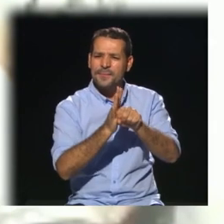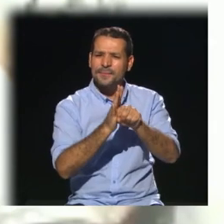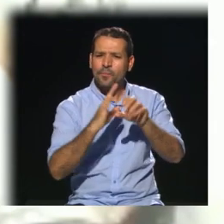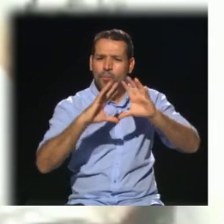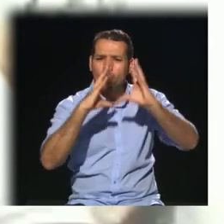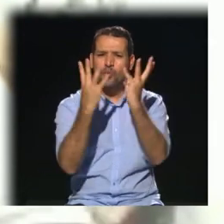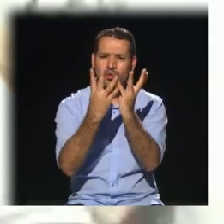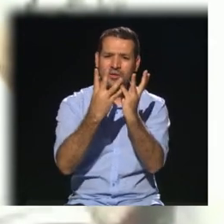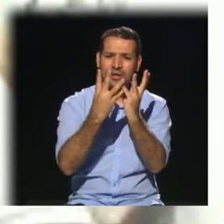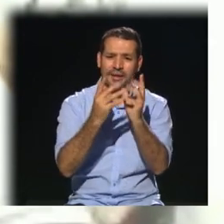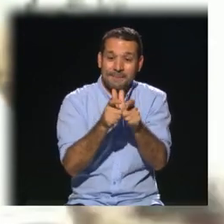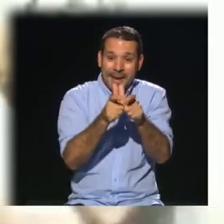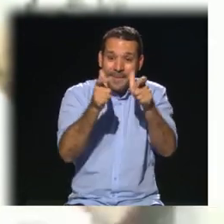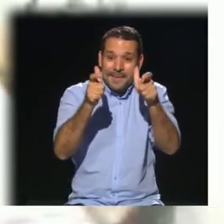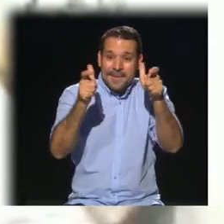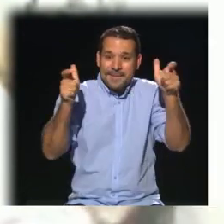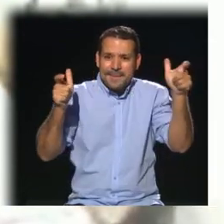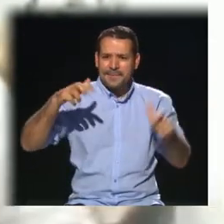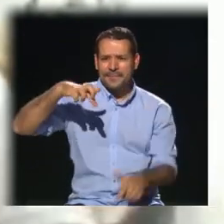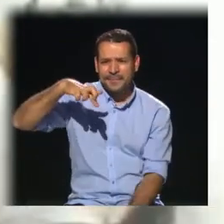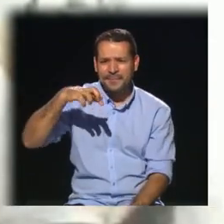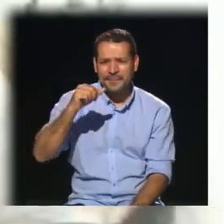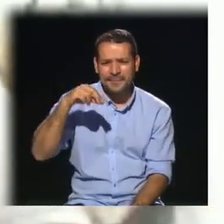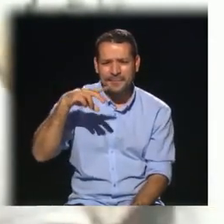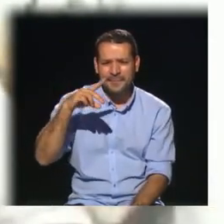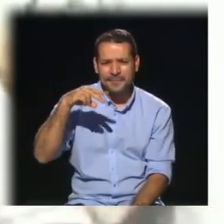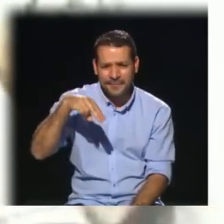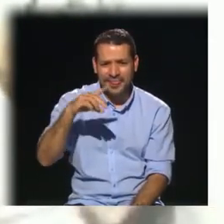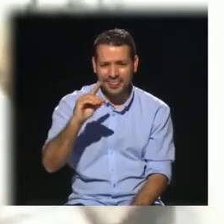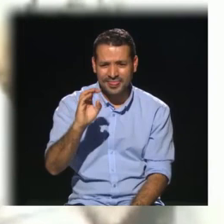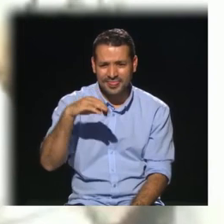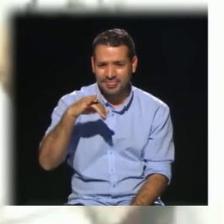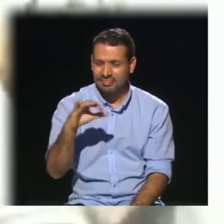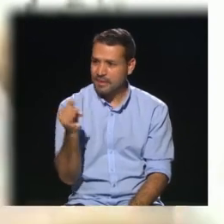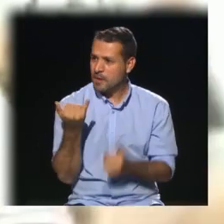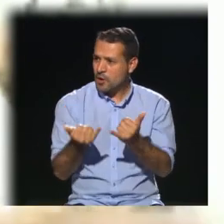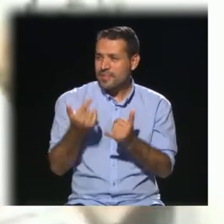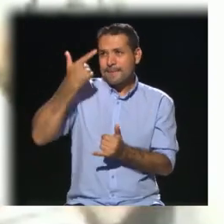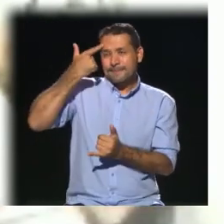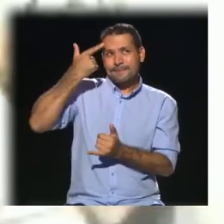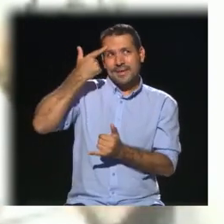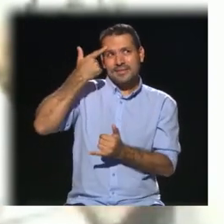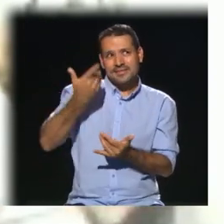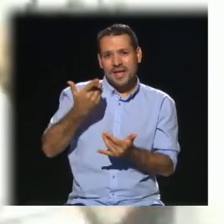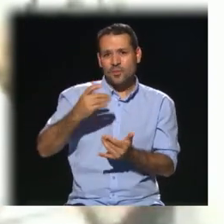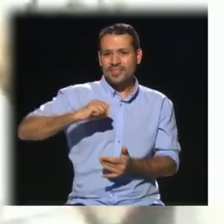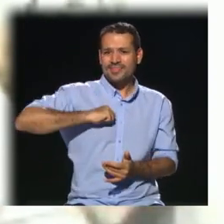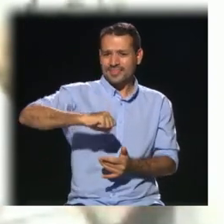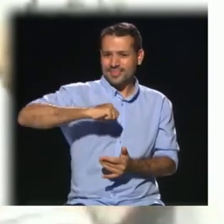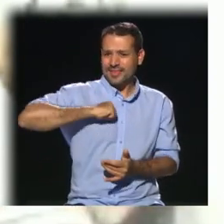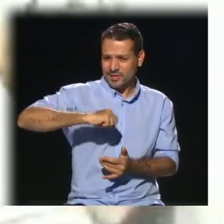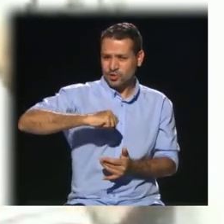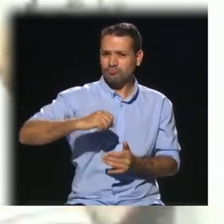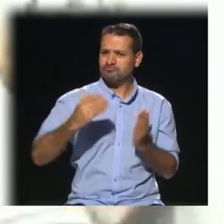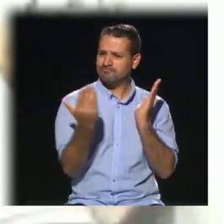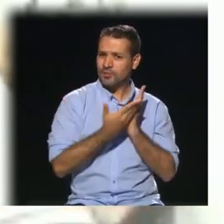ahorita nos puso a pensar frente a las posibilidades para acceder al derecho, en este caso el derecho de la educación,